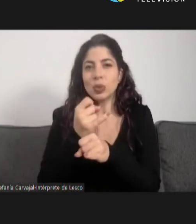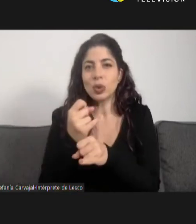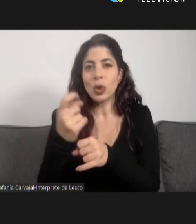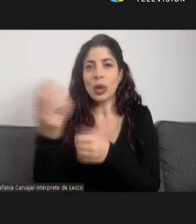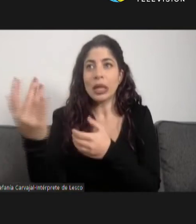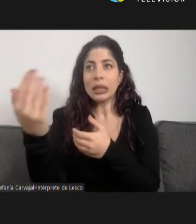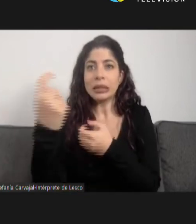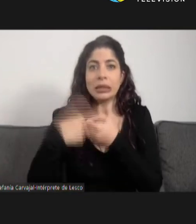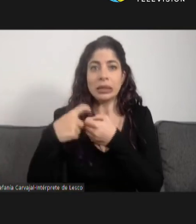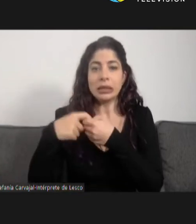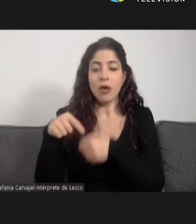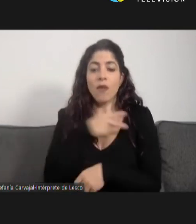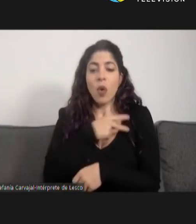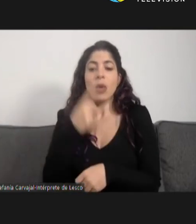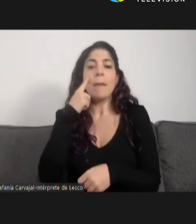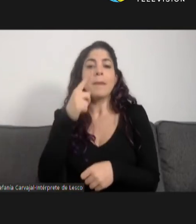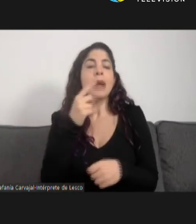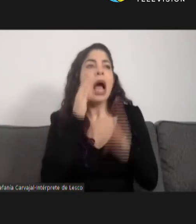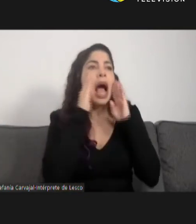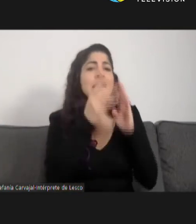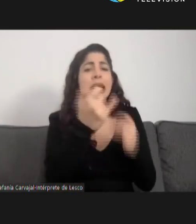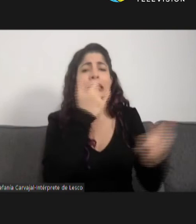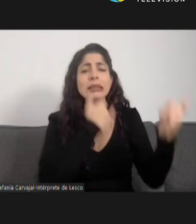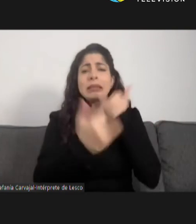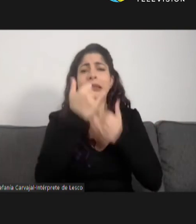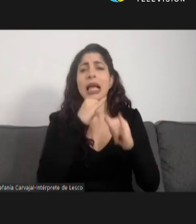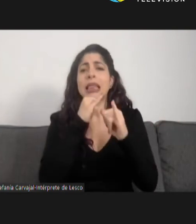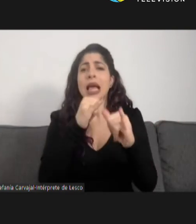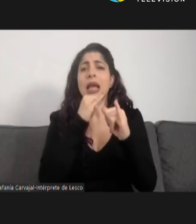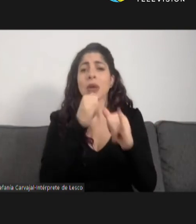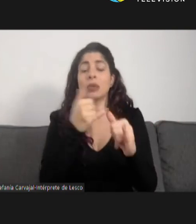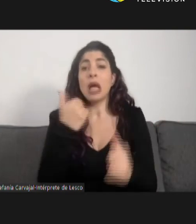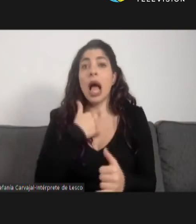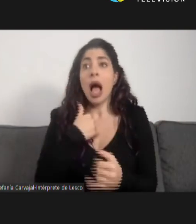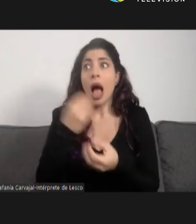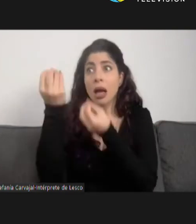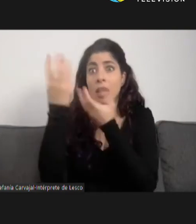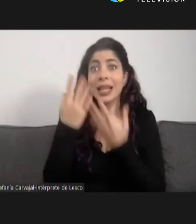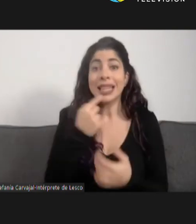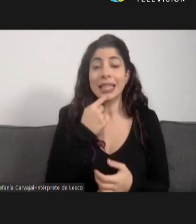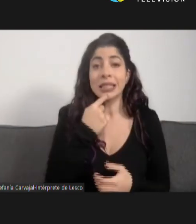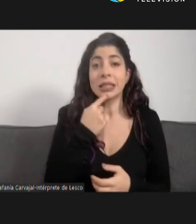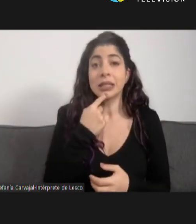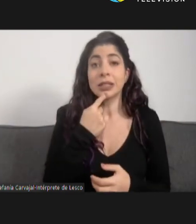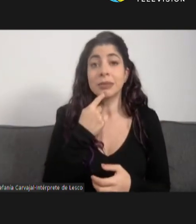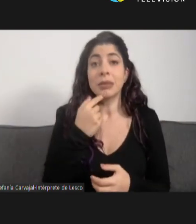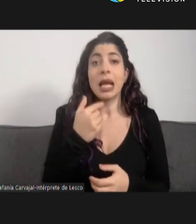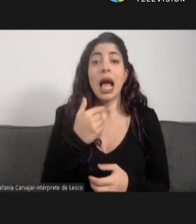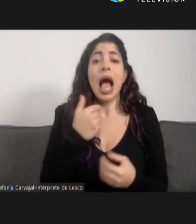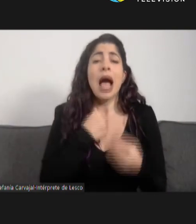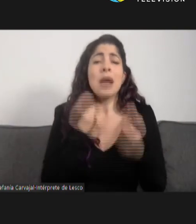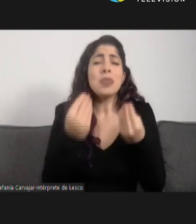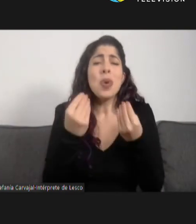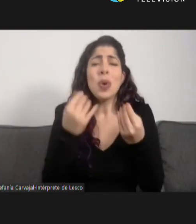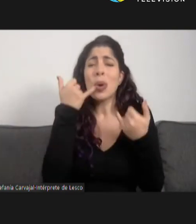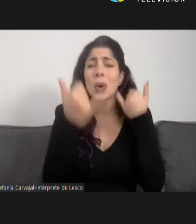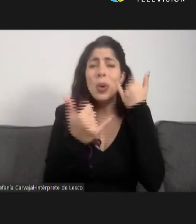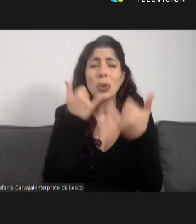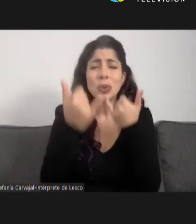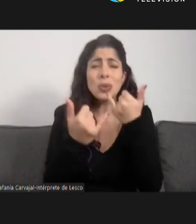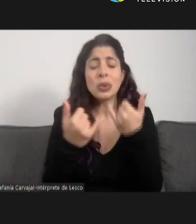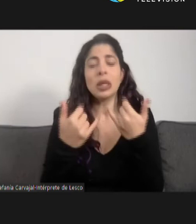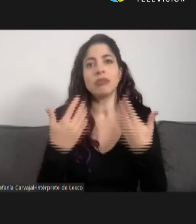poder atender todas las denuncias que se están planteando. Tenemos reportes de que hay múltiples llamadas y agradecemos a